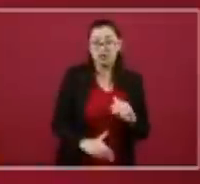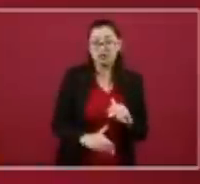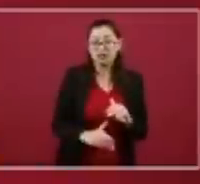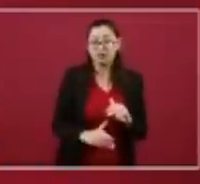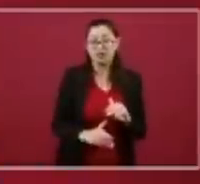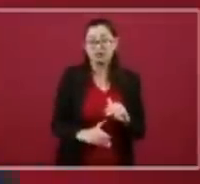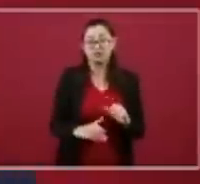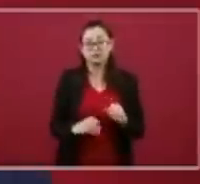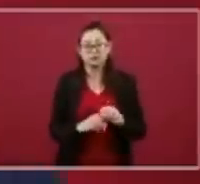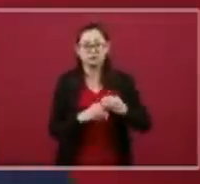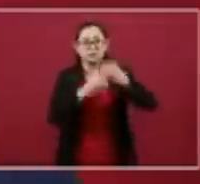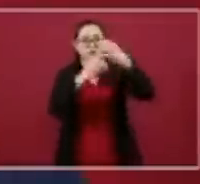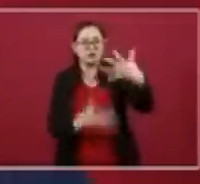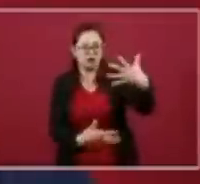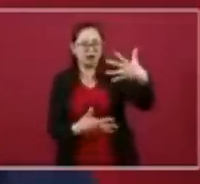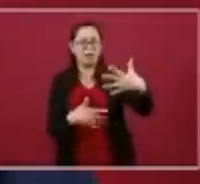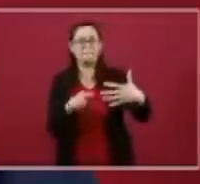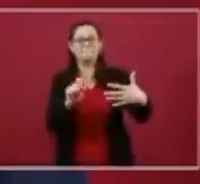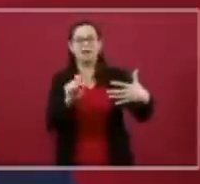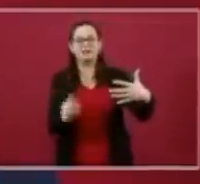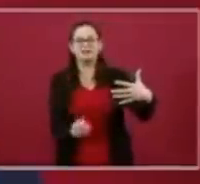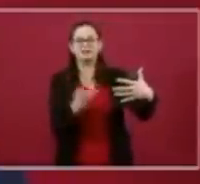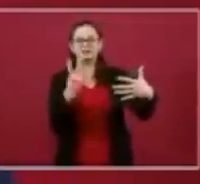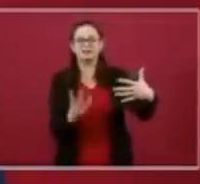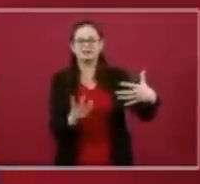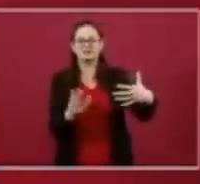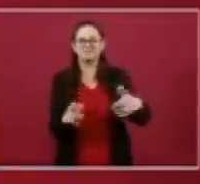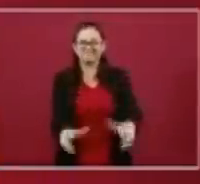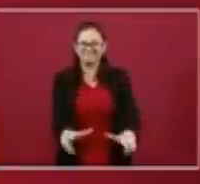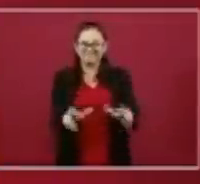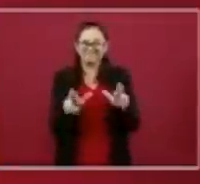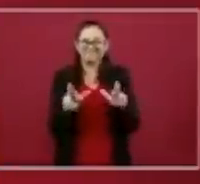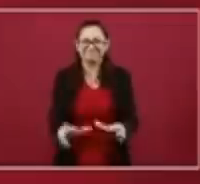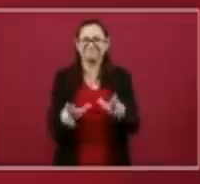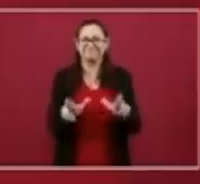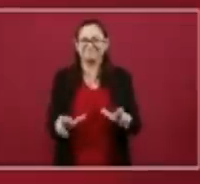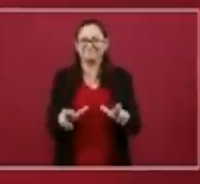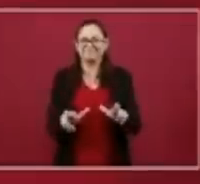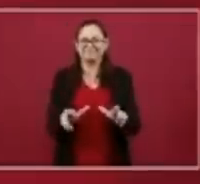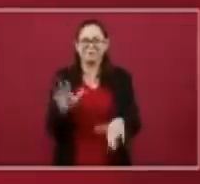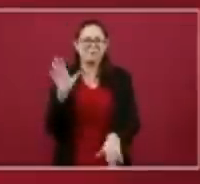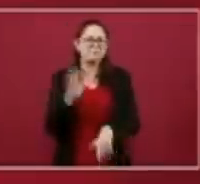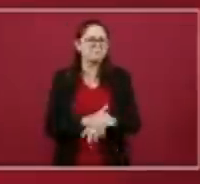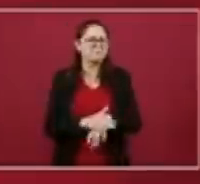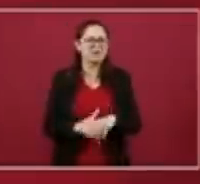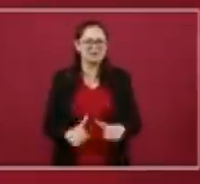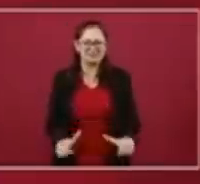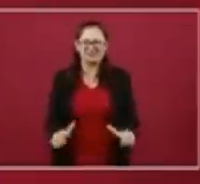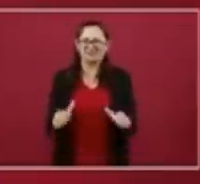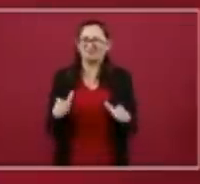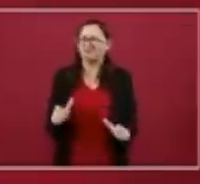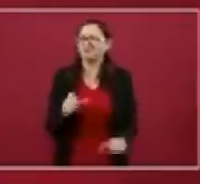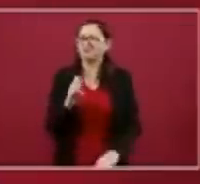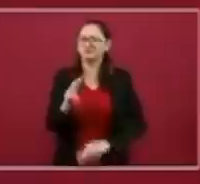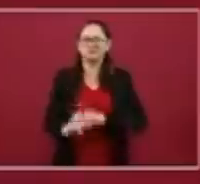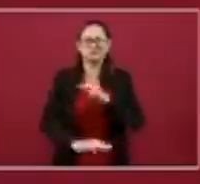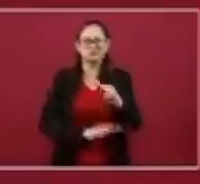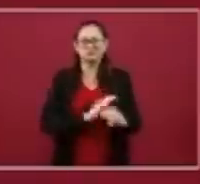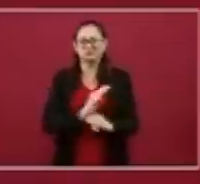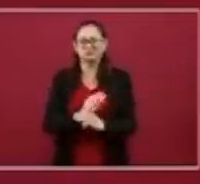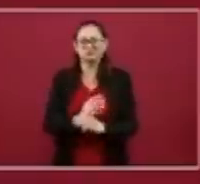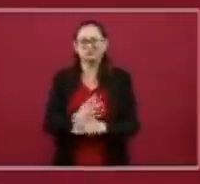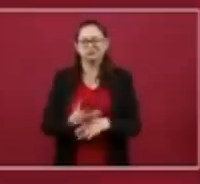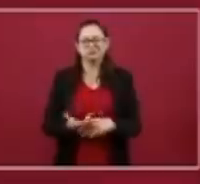ya aparecían 24 en la lista de los hombres más ricos del mundo. Esa familia, en